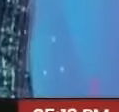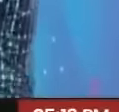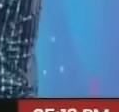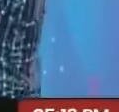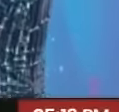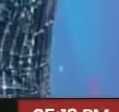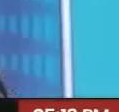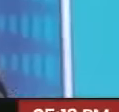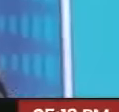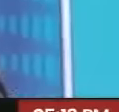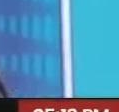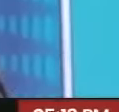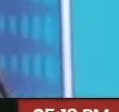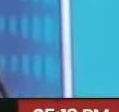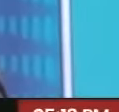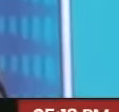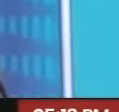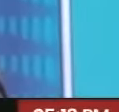Necesito